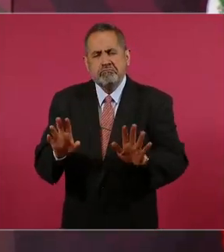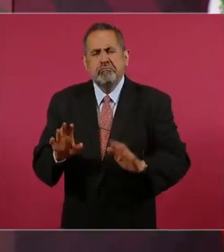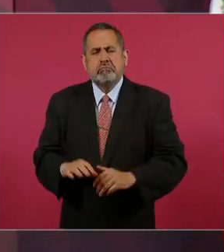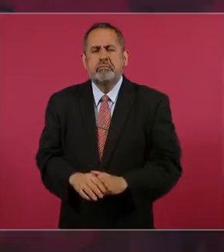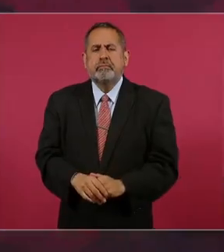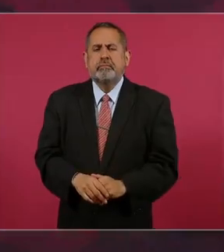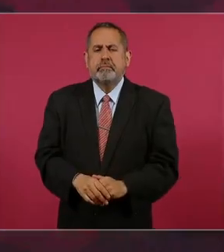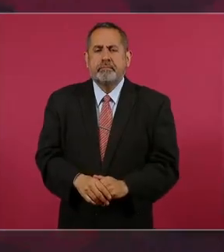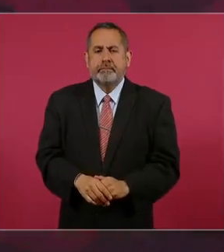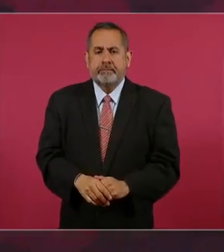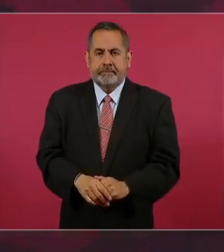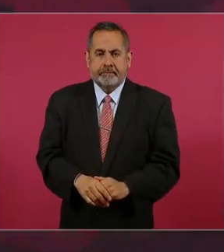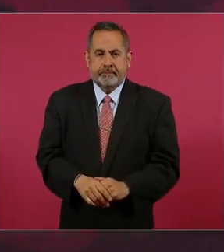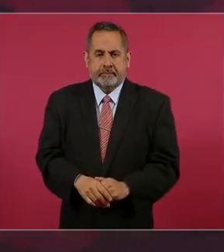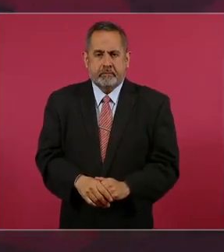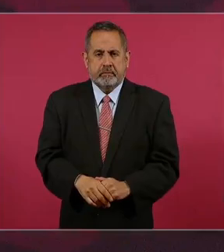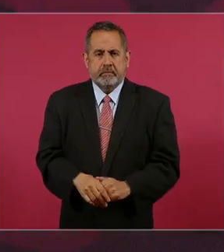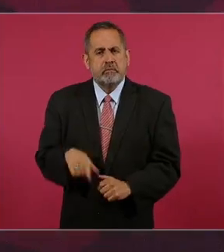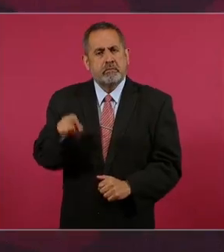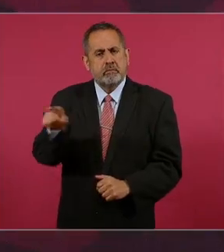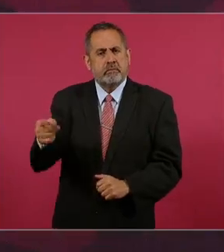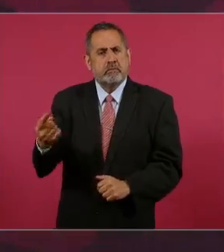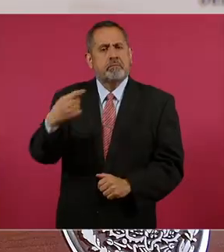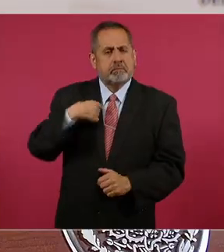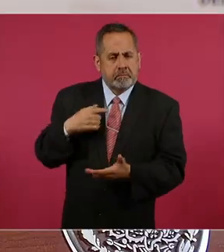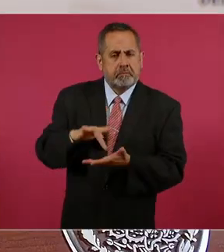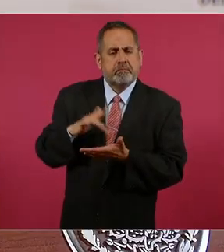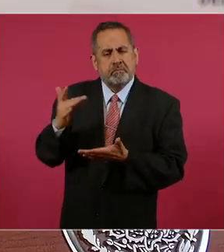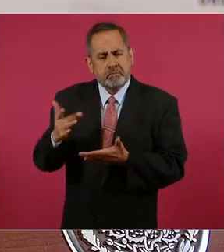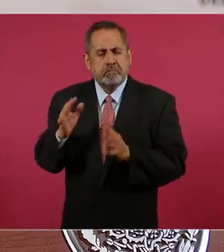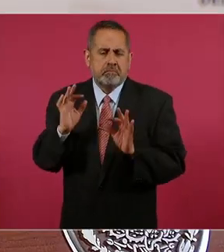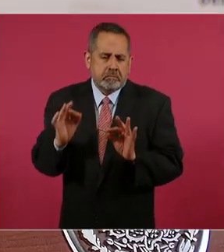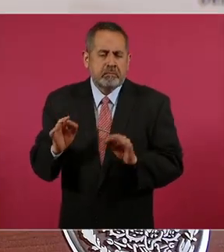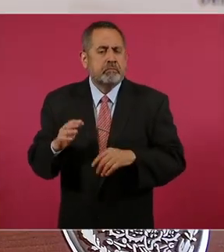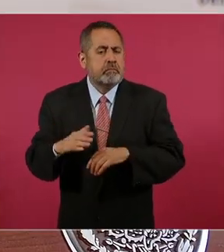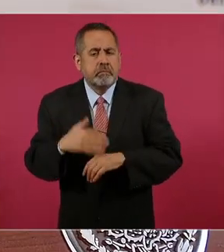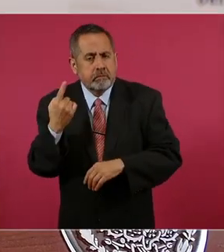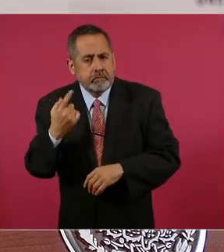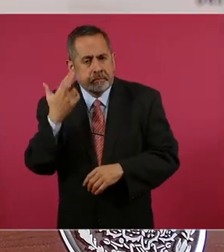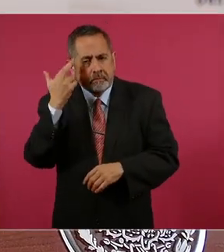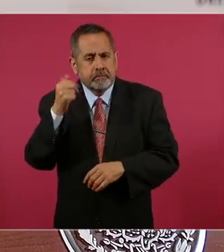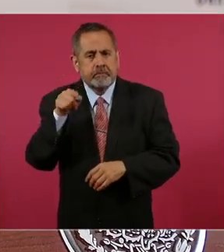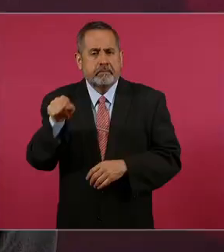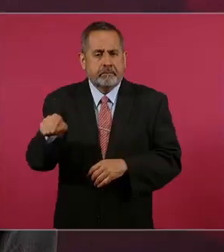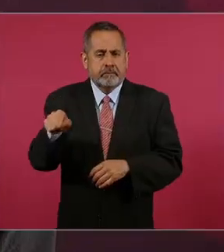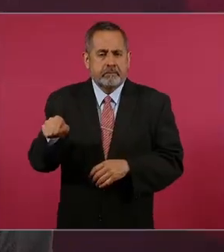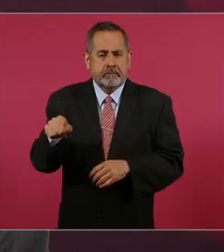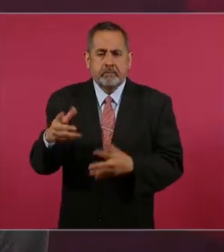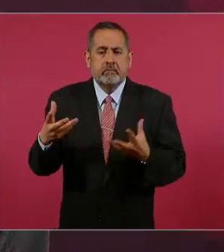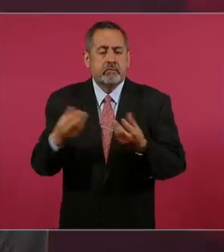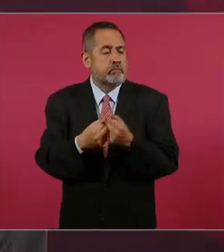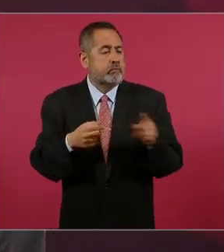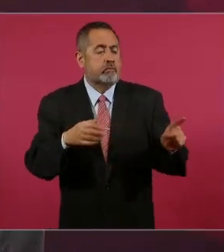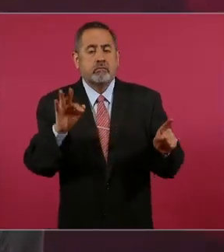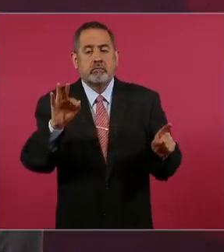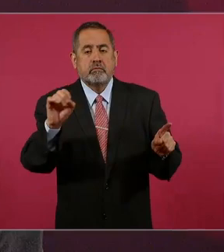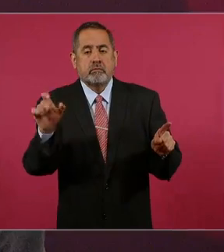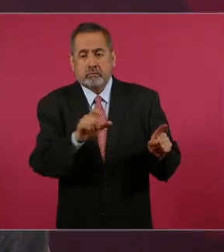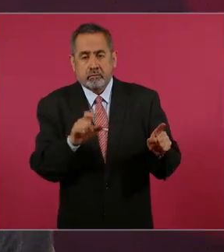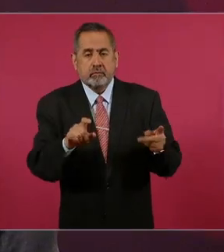y agradece porque con Fox y Calderón